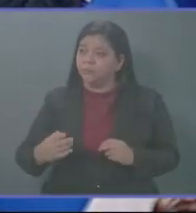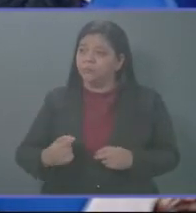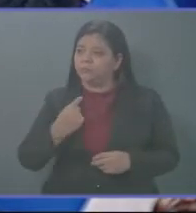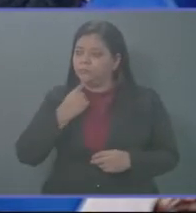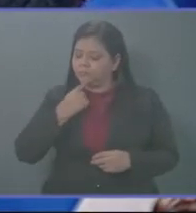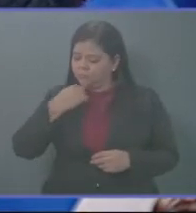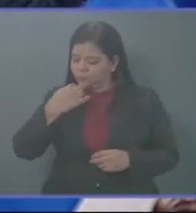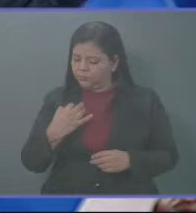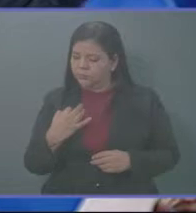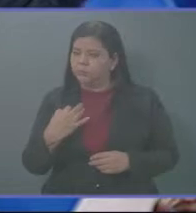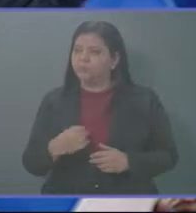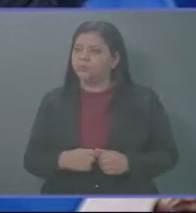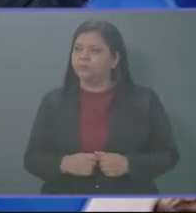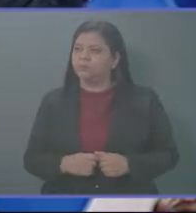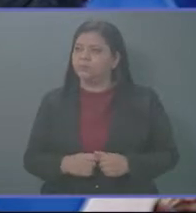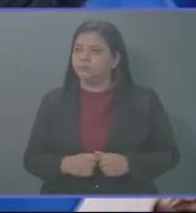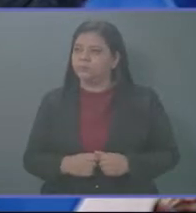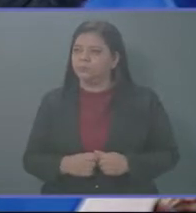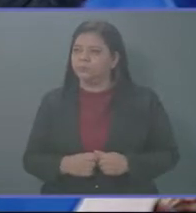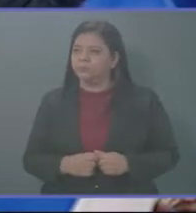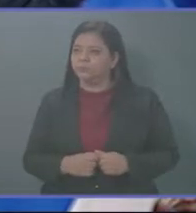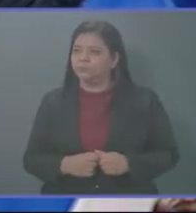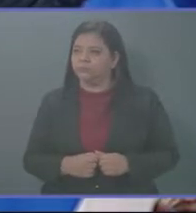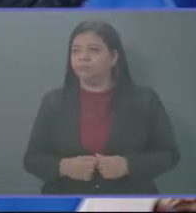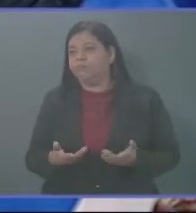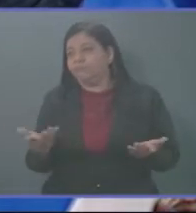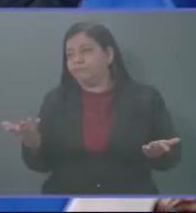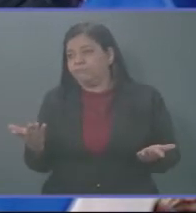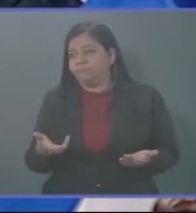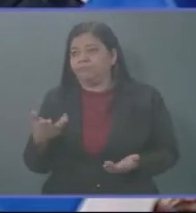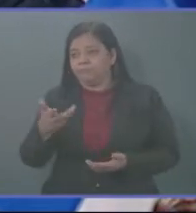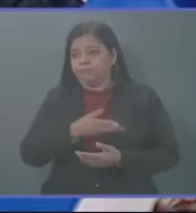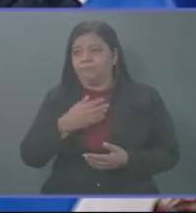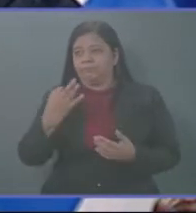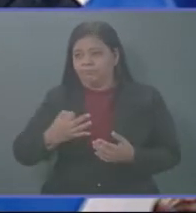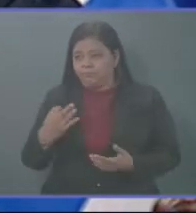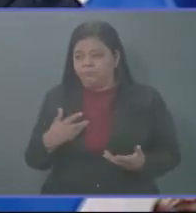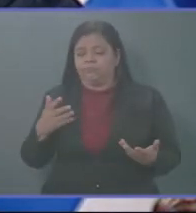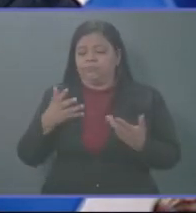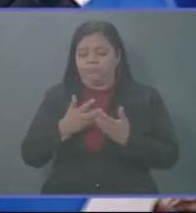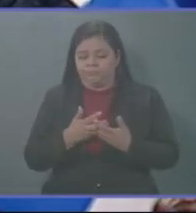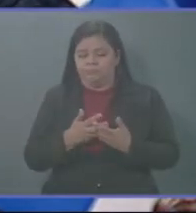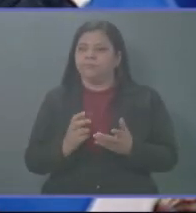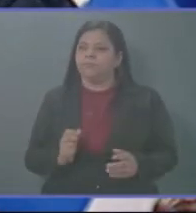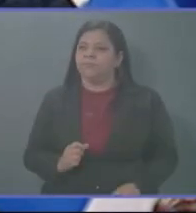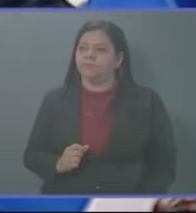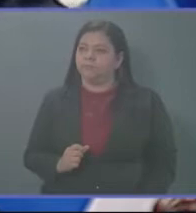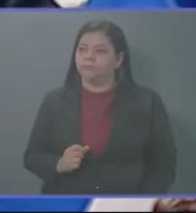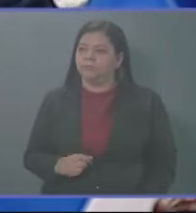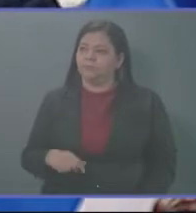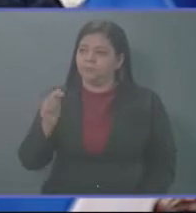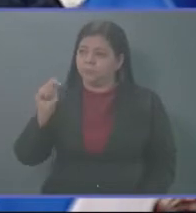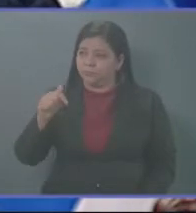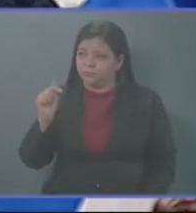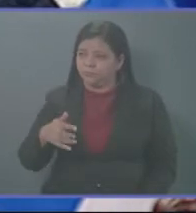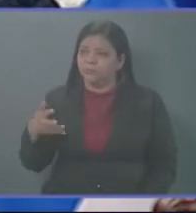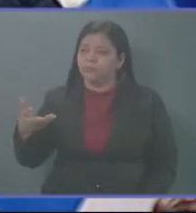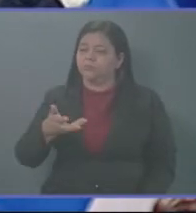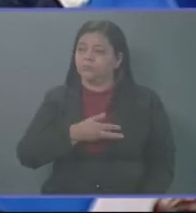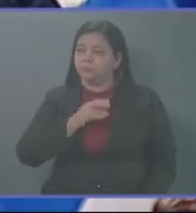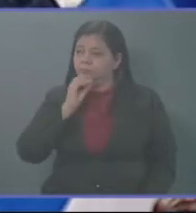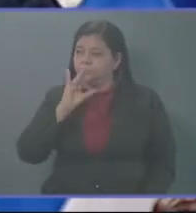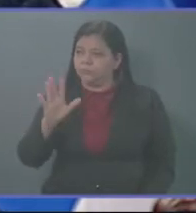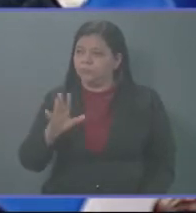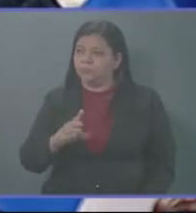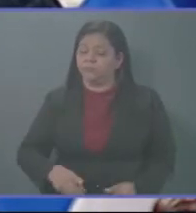seriedad y pues hay que ser correspondientes con ella. Aquí de lo que estamos hablando es de